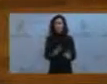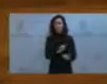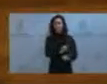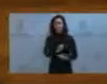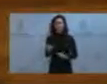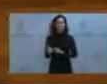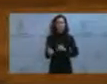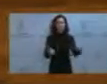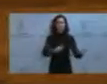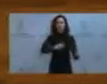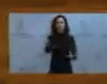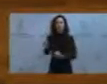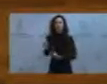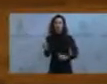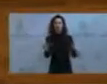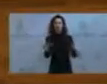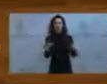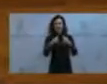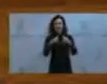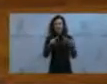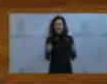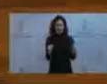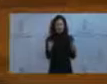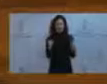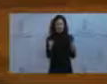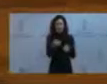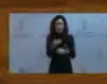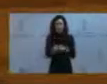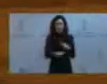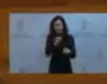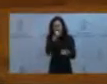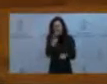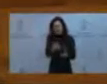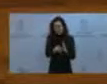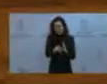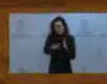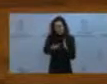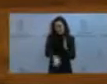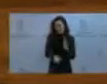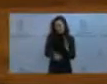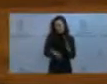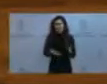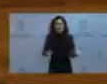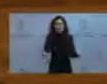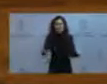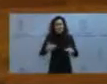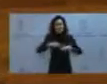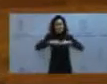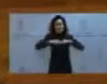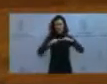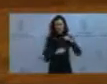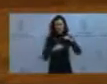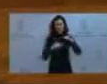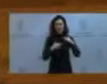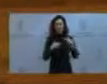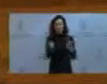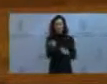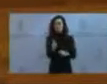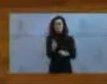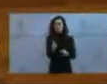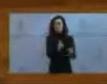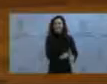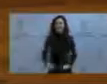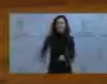los asturianos de la eficiencia y de la calidad es inequidad, no es defender la